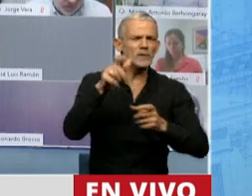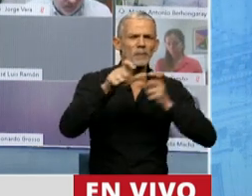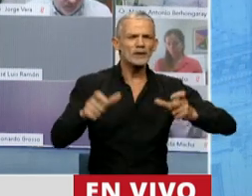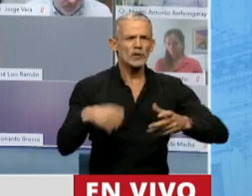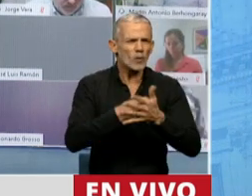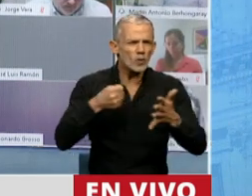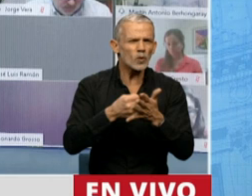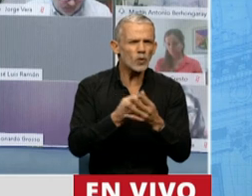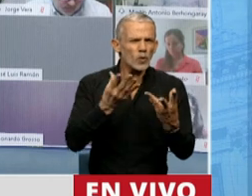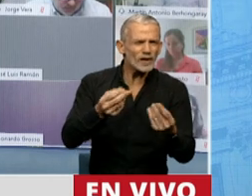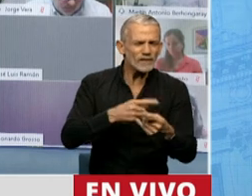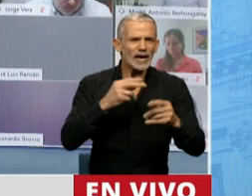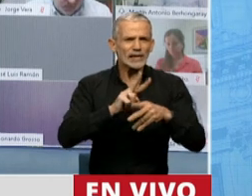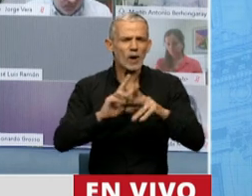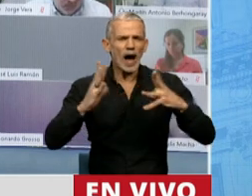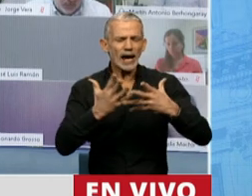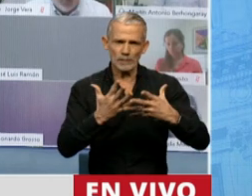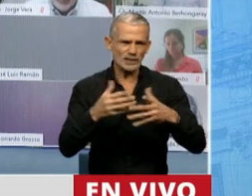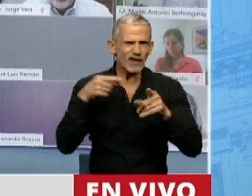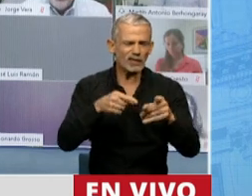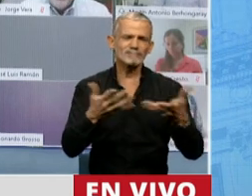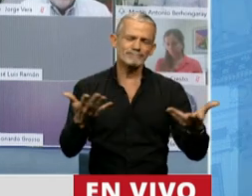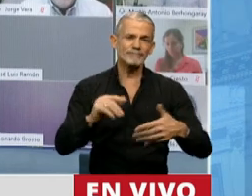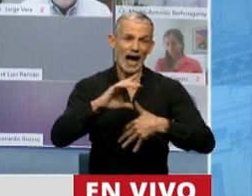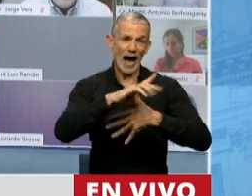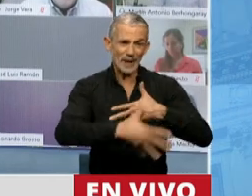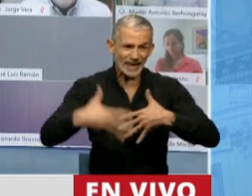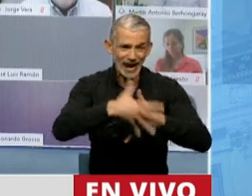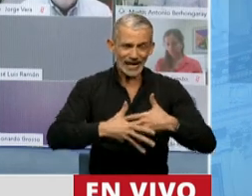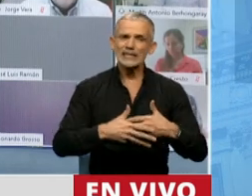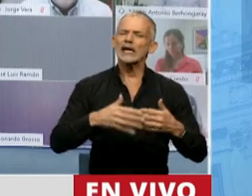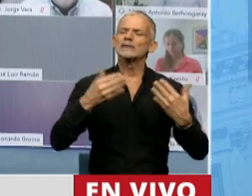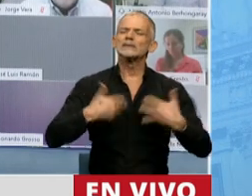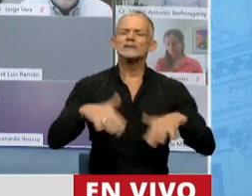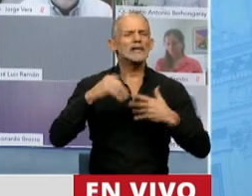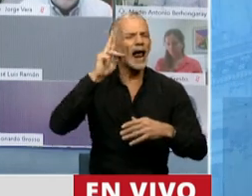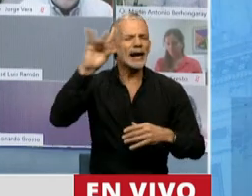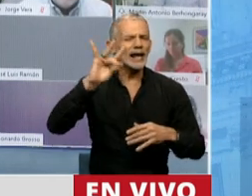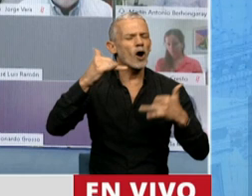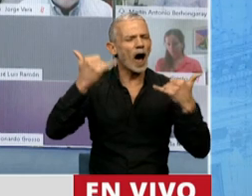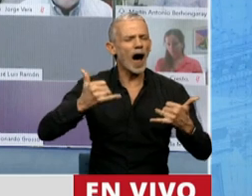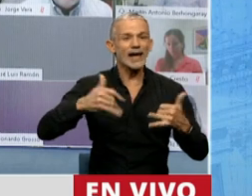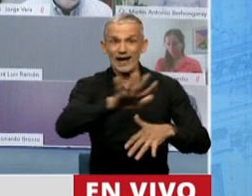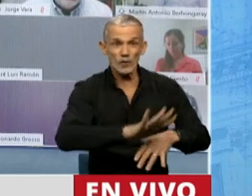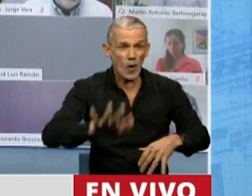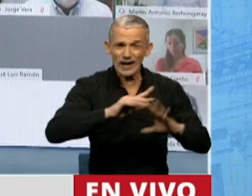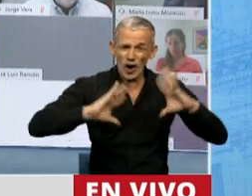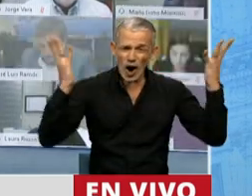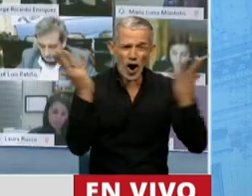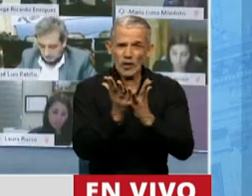Defensores ambientales efectivamente América Latina ostenta el triste récord de haber sido la región del